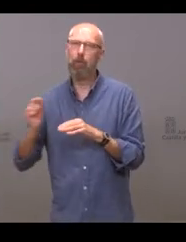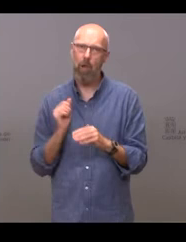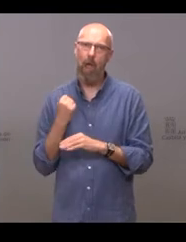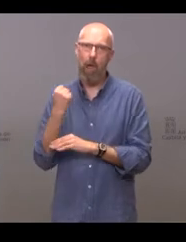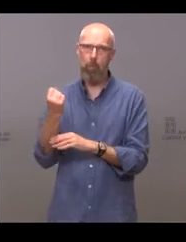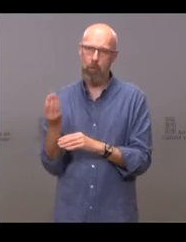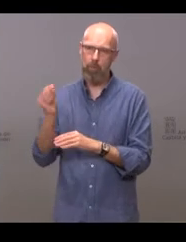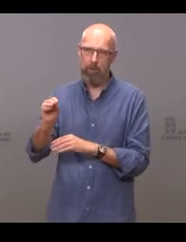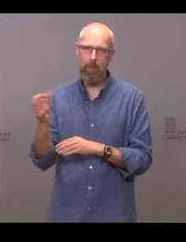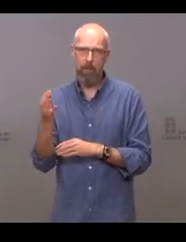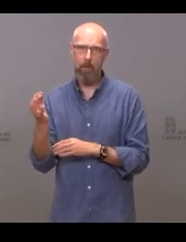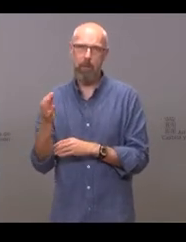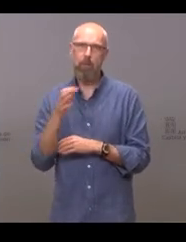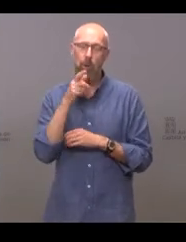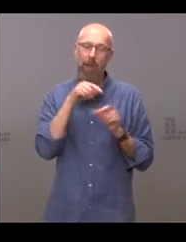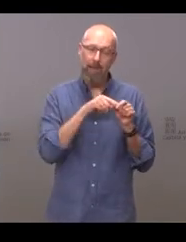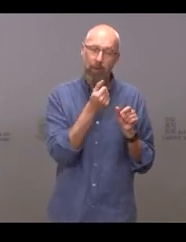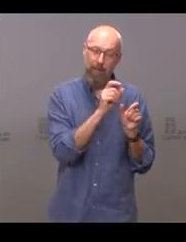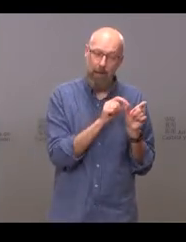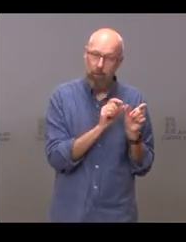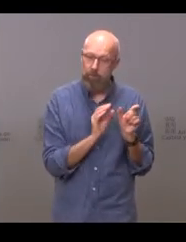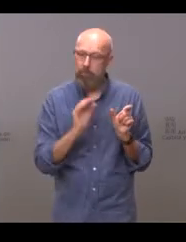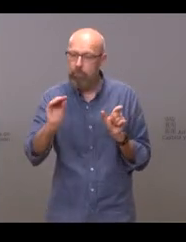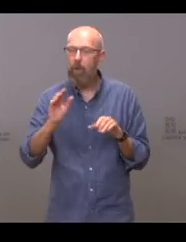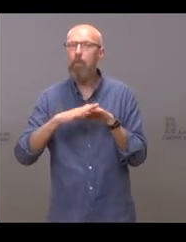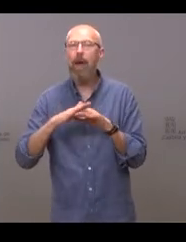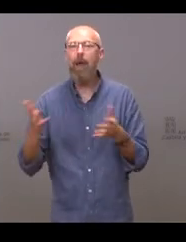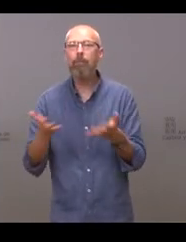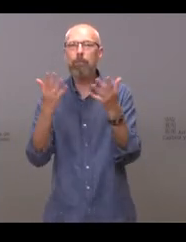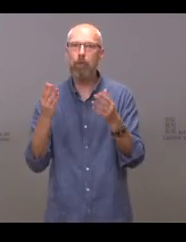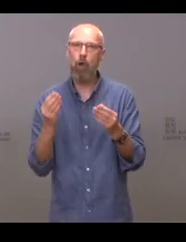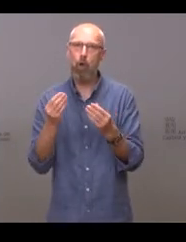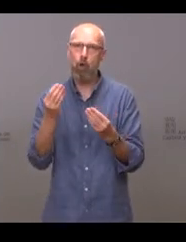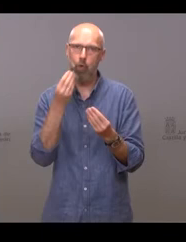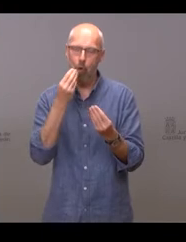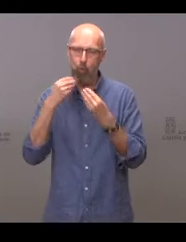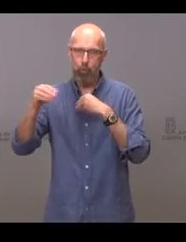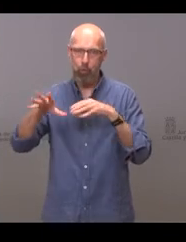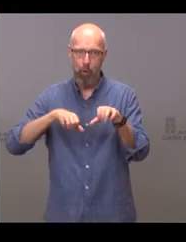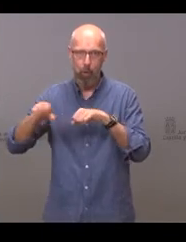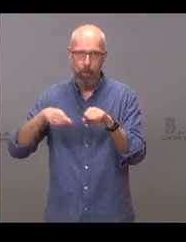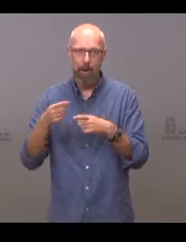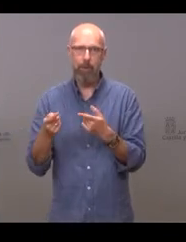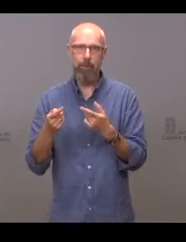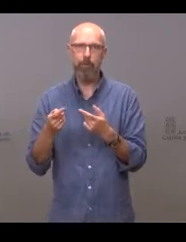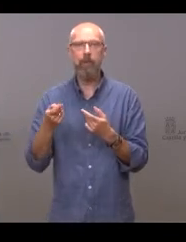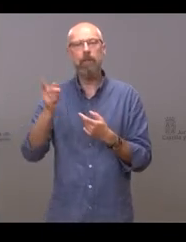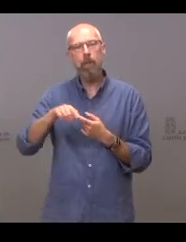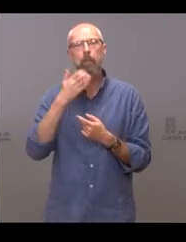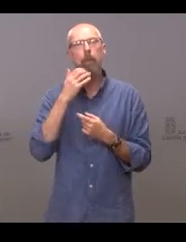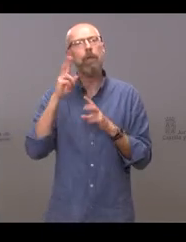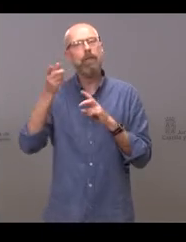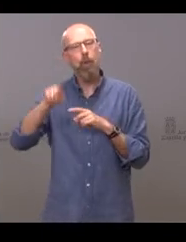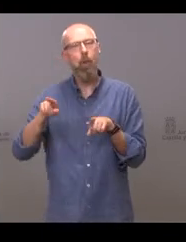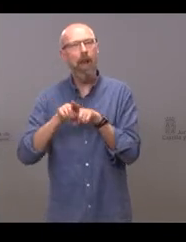consumo porque esos fondos son para el consumo como se están haciendo fondos también los están haciendo cheques para para el turismo para